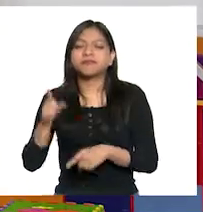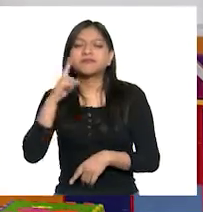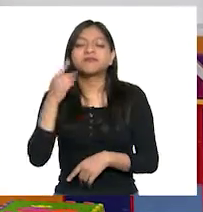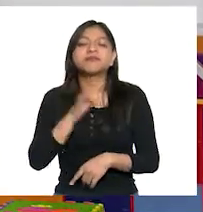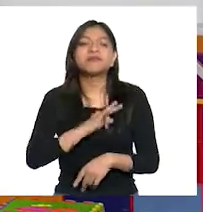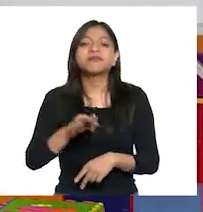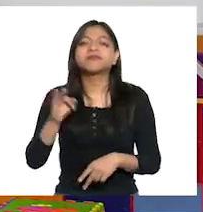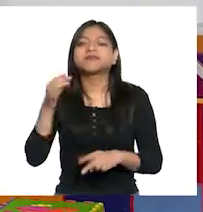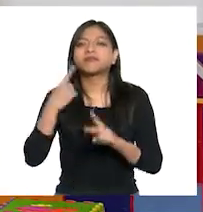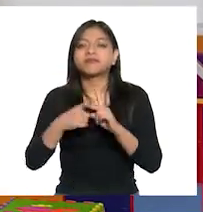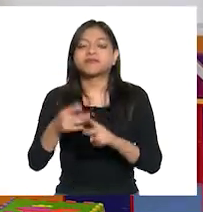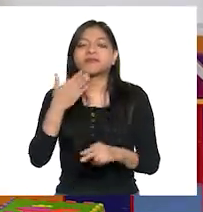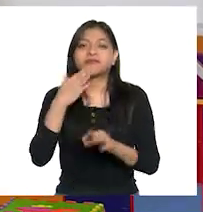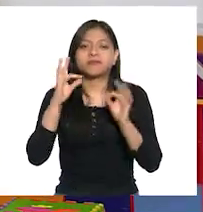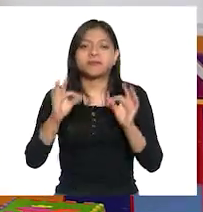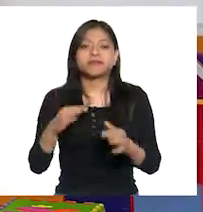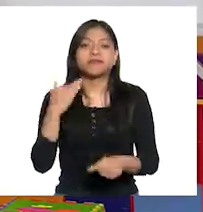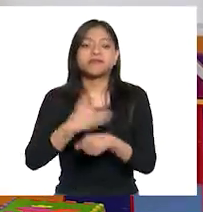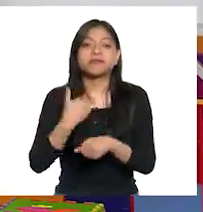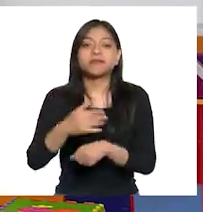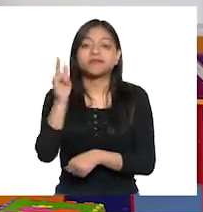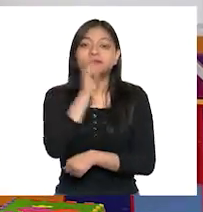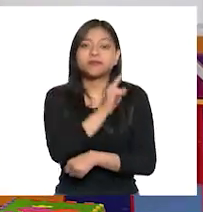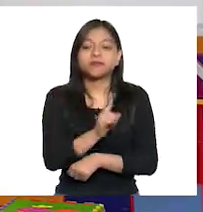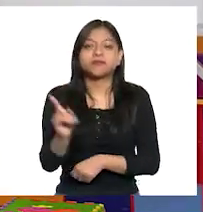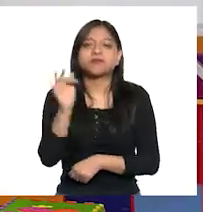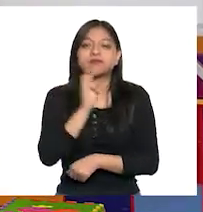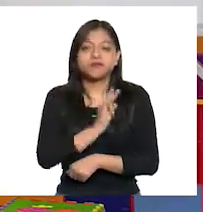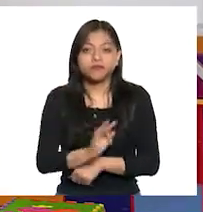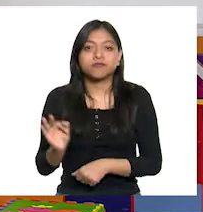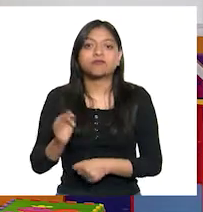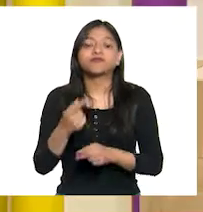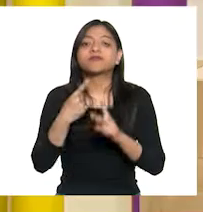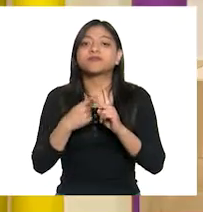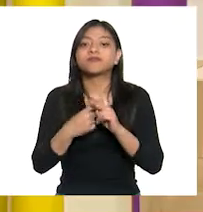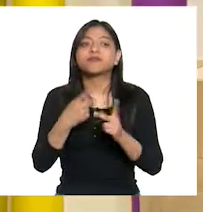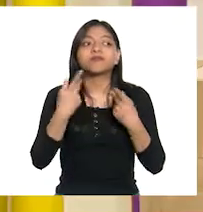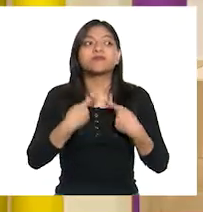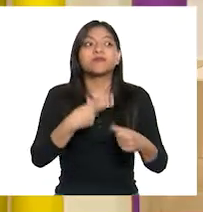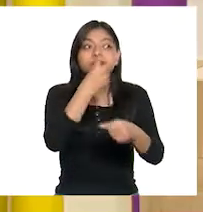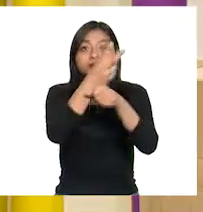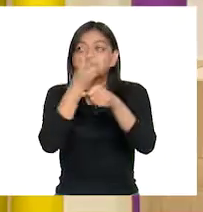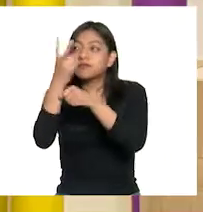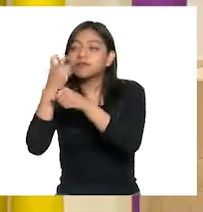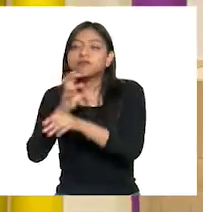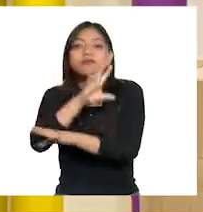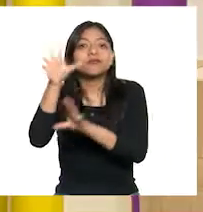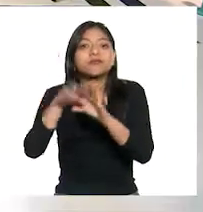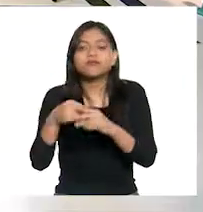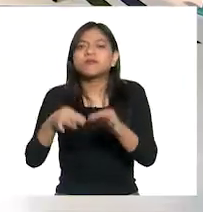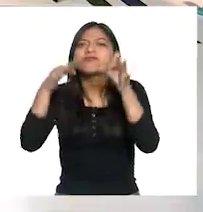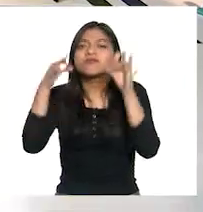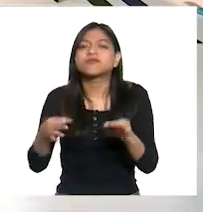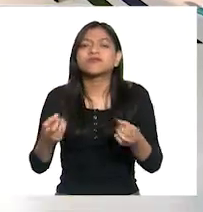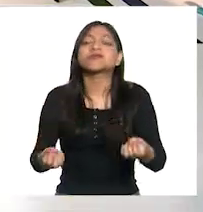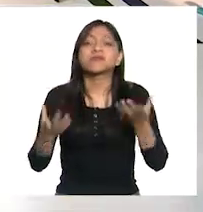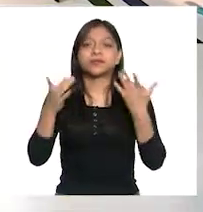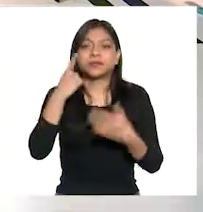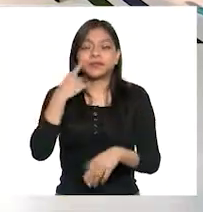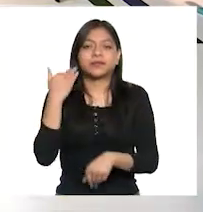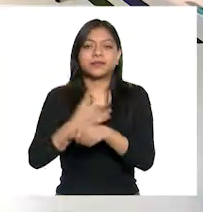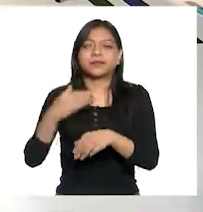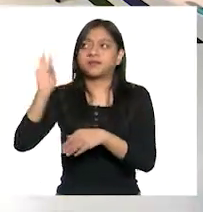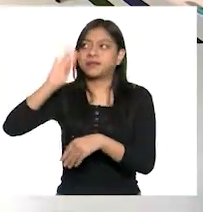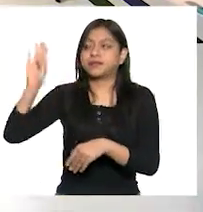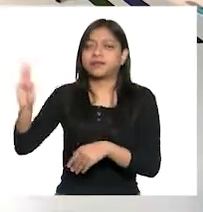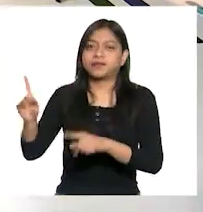vamos a iniciar entonces sabiendo la cantidad total de personas que van a ir. Entonces vamos a limpiar nuestro pizarrón y vamos a